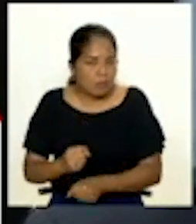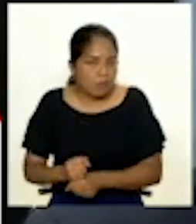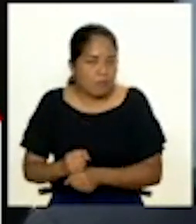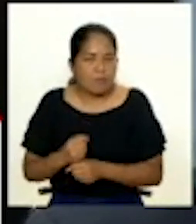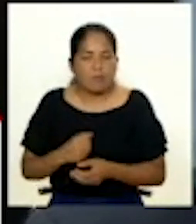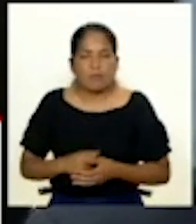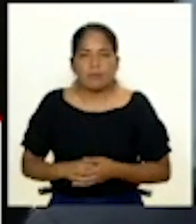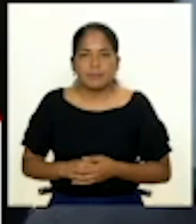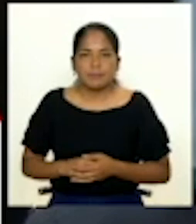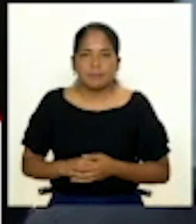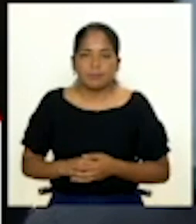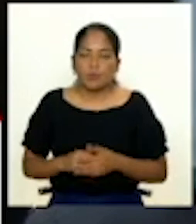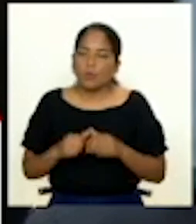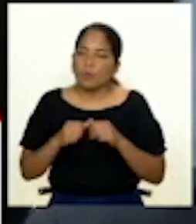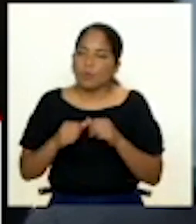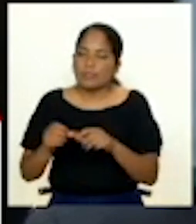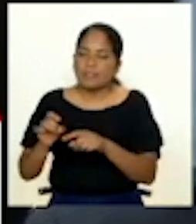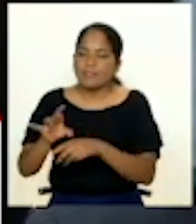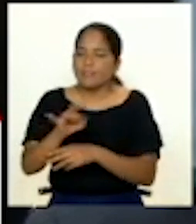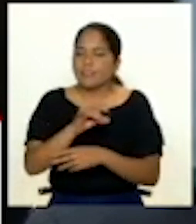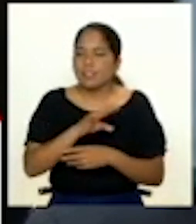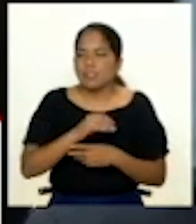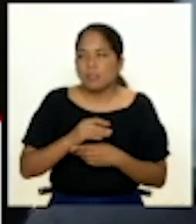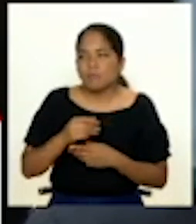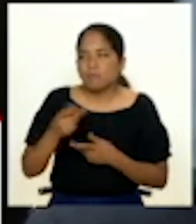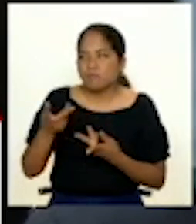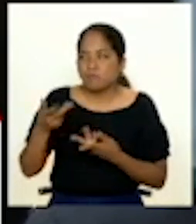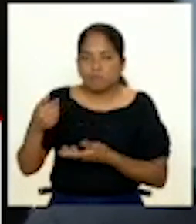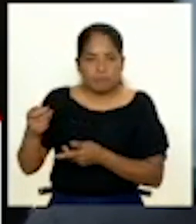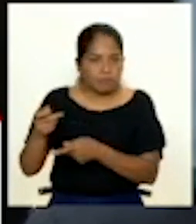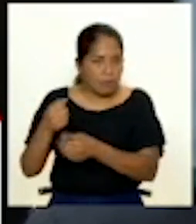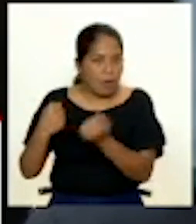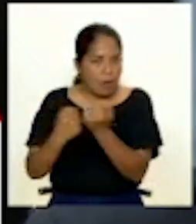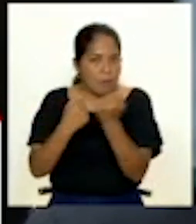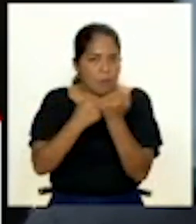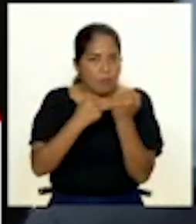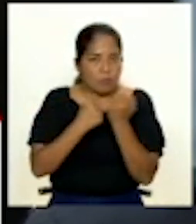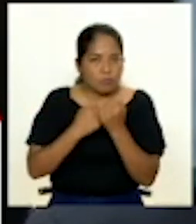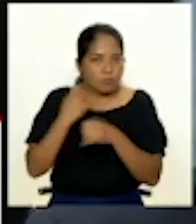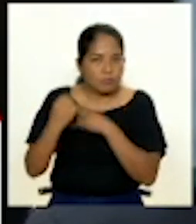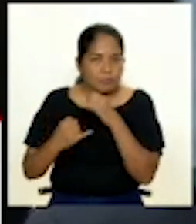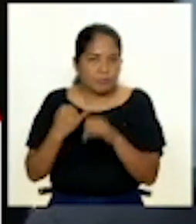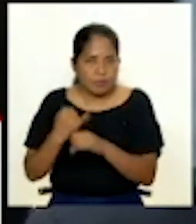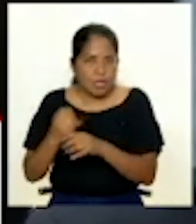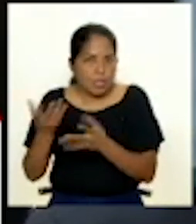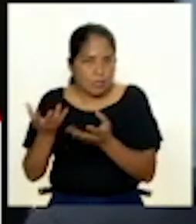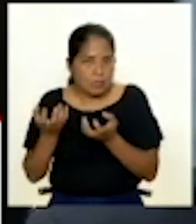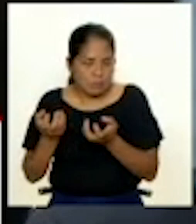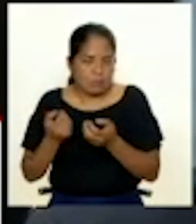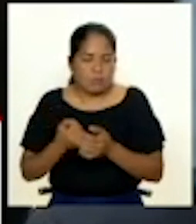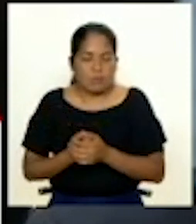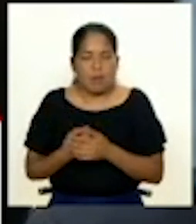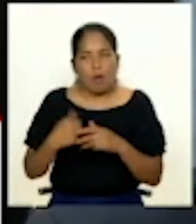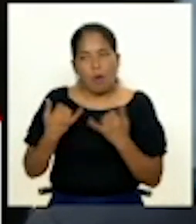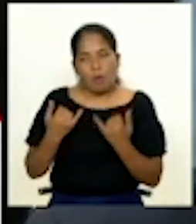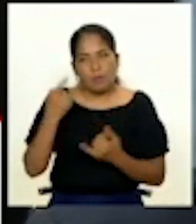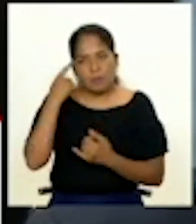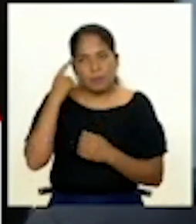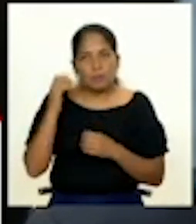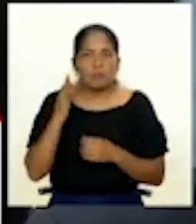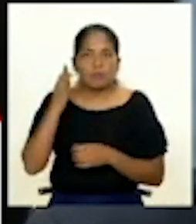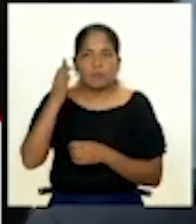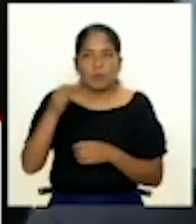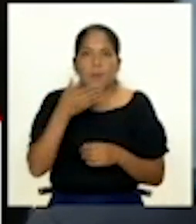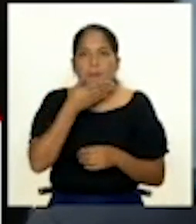tenemos interés de muchos inversionistas que están viniendo a conversar sobre el tema y creo que eso va a ser un éxito más